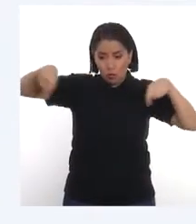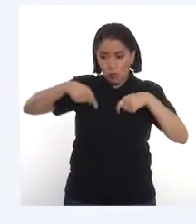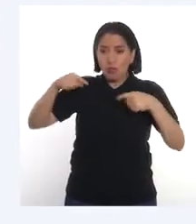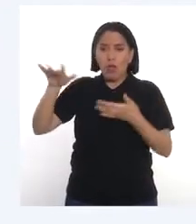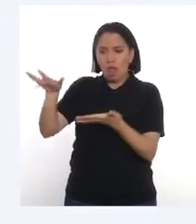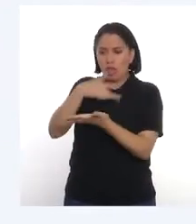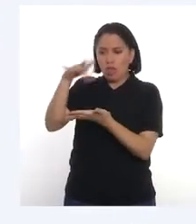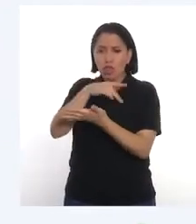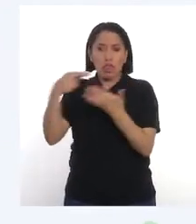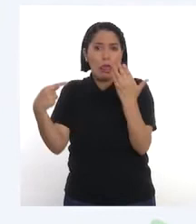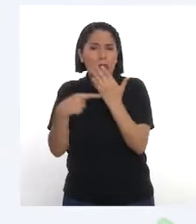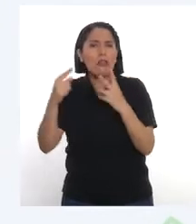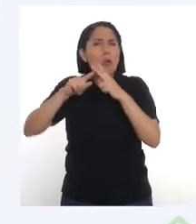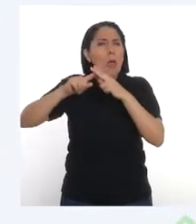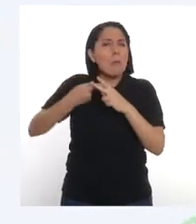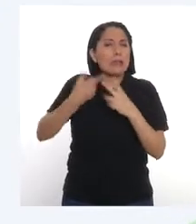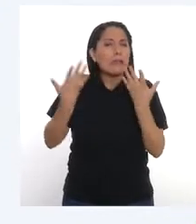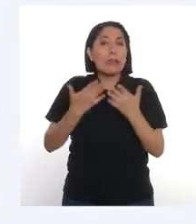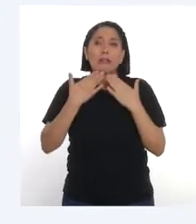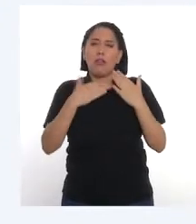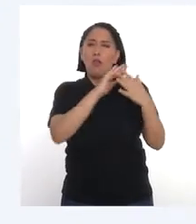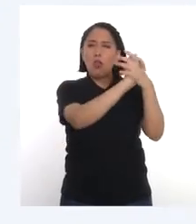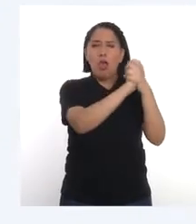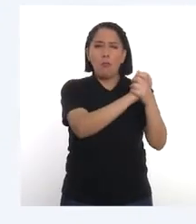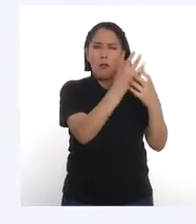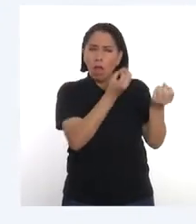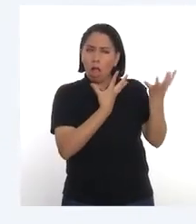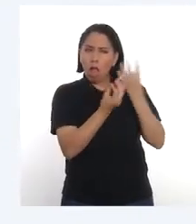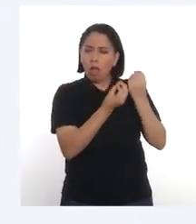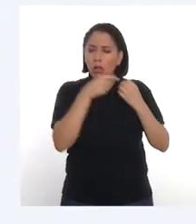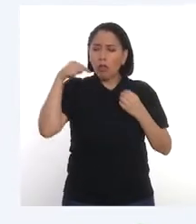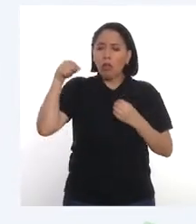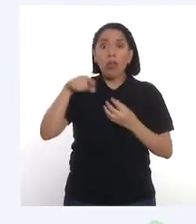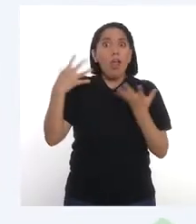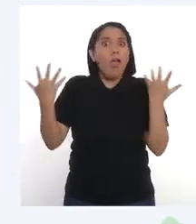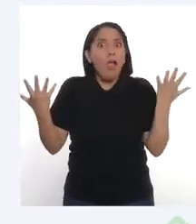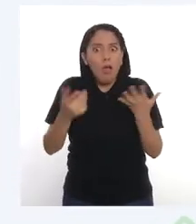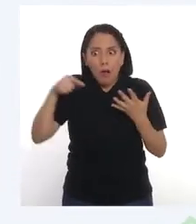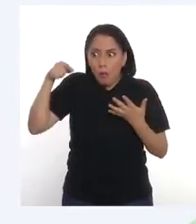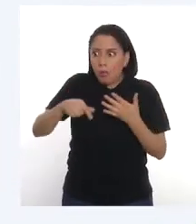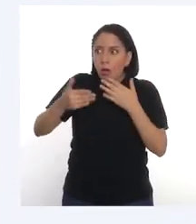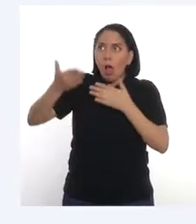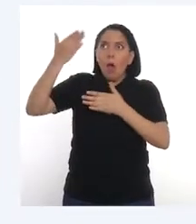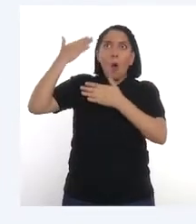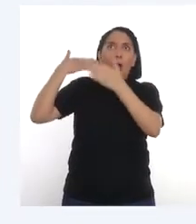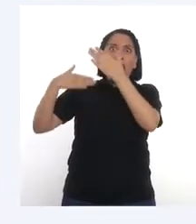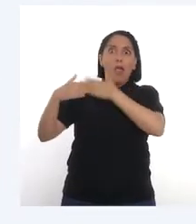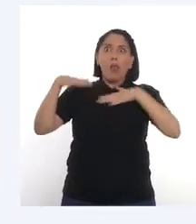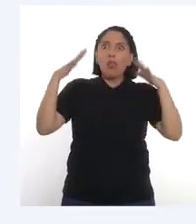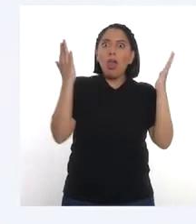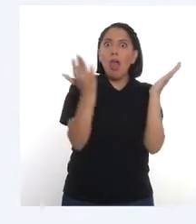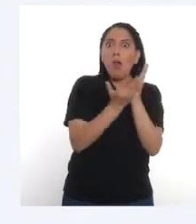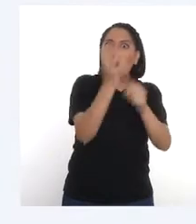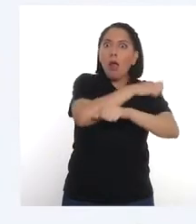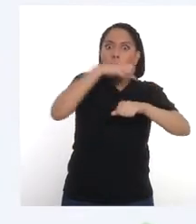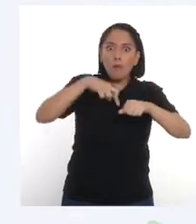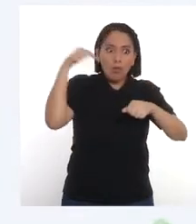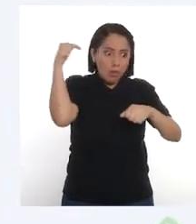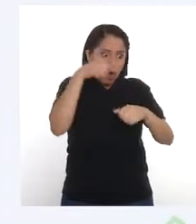electrónico. Empecé a trabajar con uno gracias a un buen amigo que me habló de ello. De pronto, todo lo que había vivido en Bellas Artes estaba